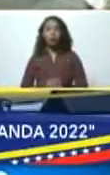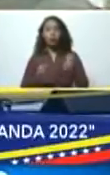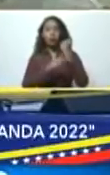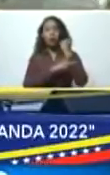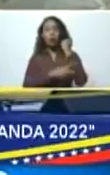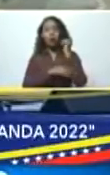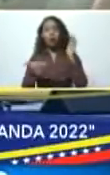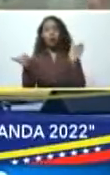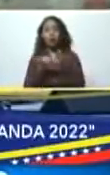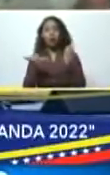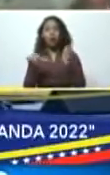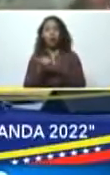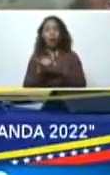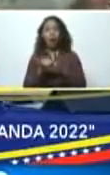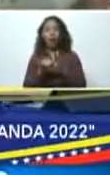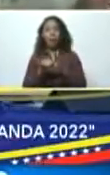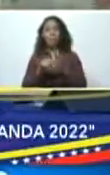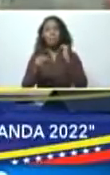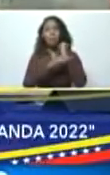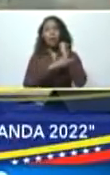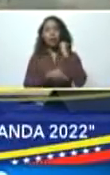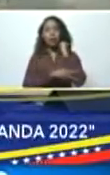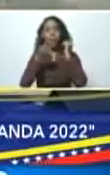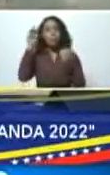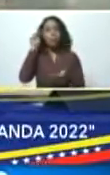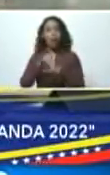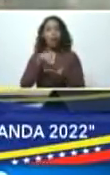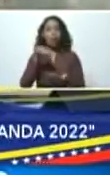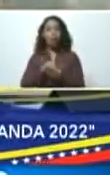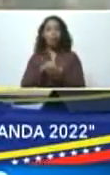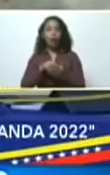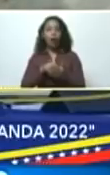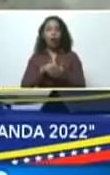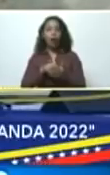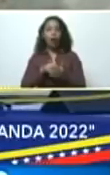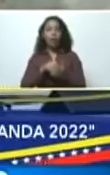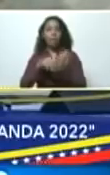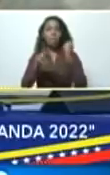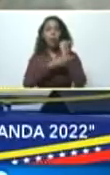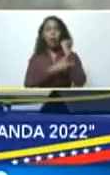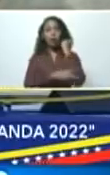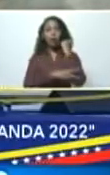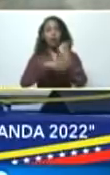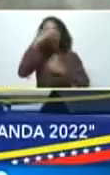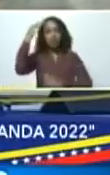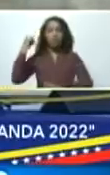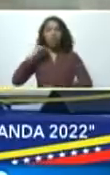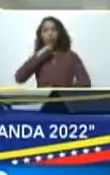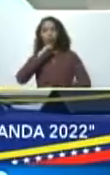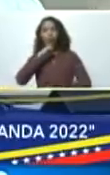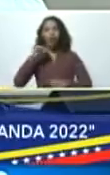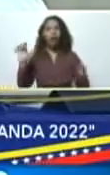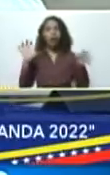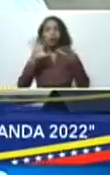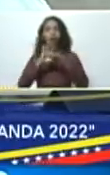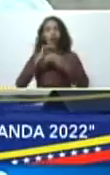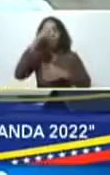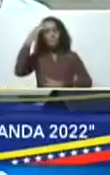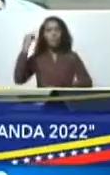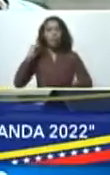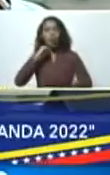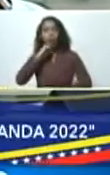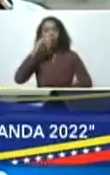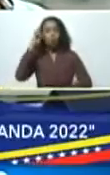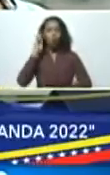aledaño al Parque del Este, al Parque Francisco de Miranda. Aquí se unen Miranda y Bolívar, en este lugar